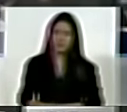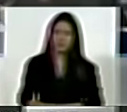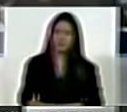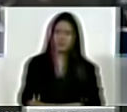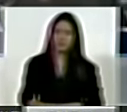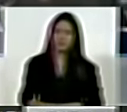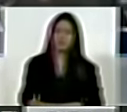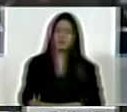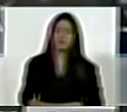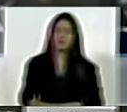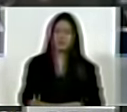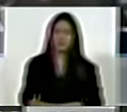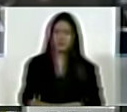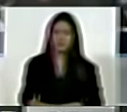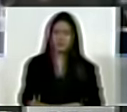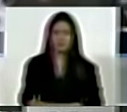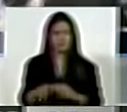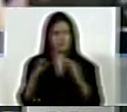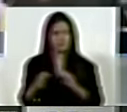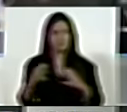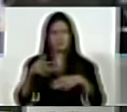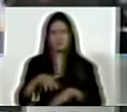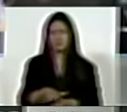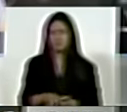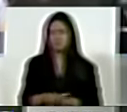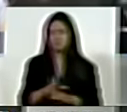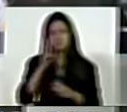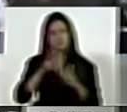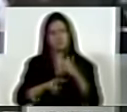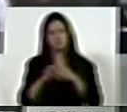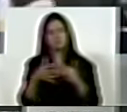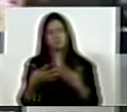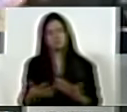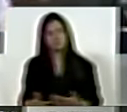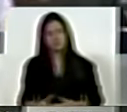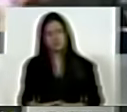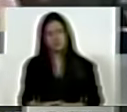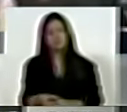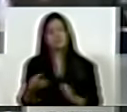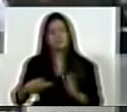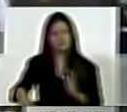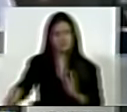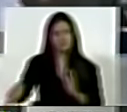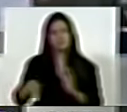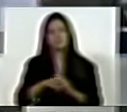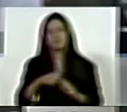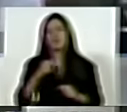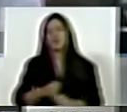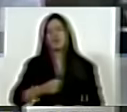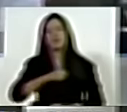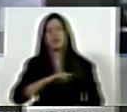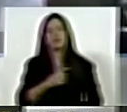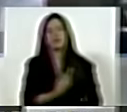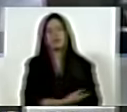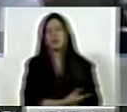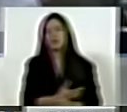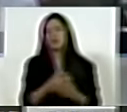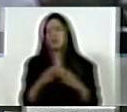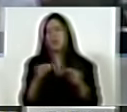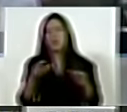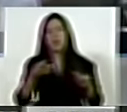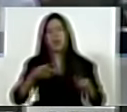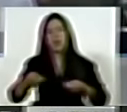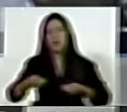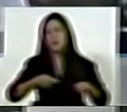a consolidarnos desde una perspectiva de ratificación y reforzamiento de los mecanismos